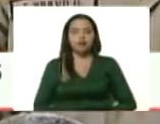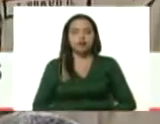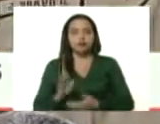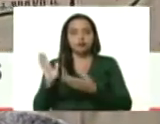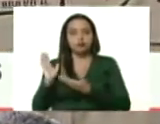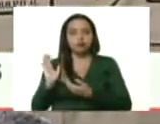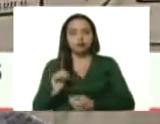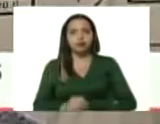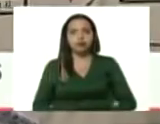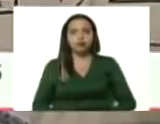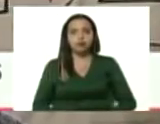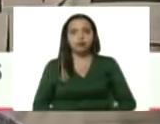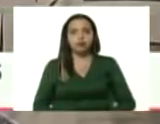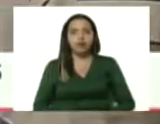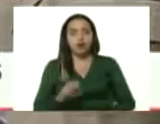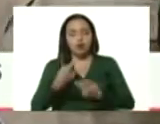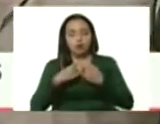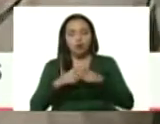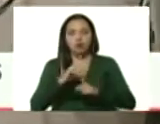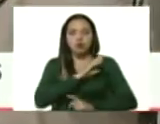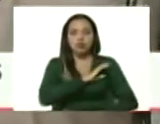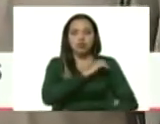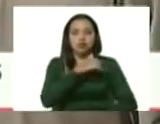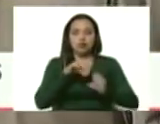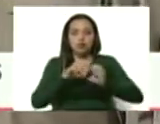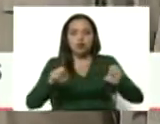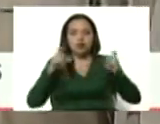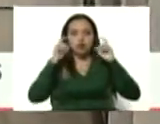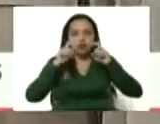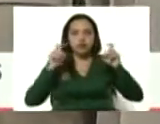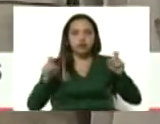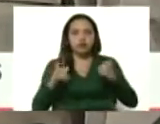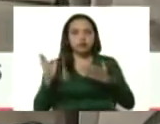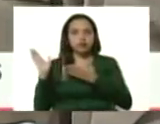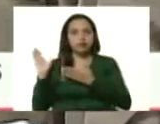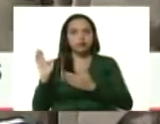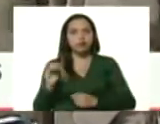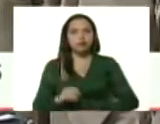Bravo García, director de Educación y Adiestramiento.